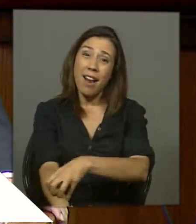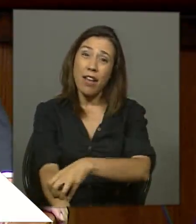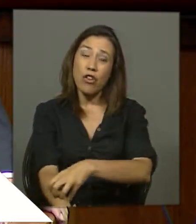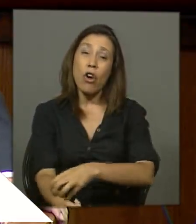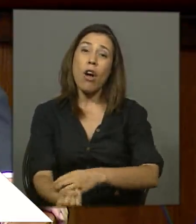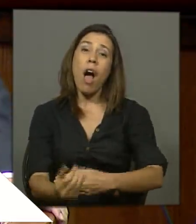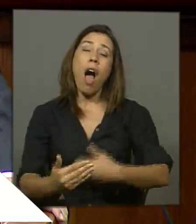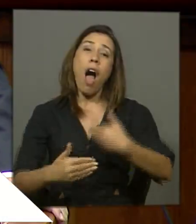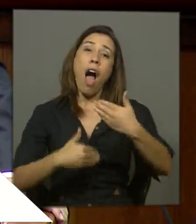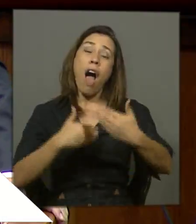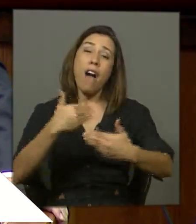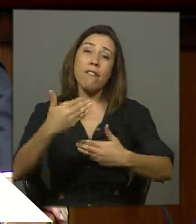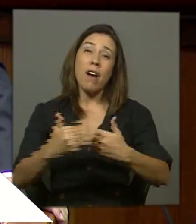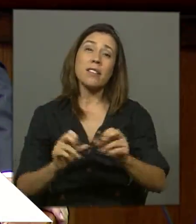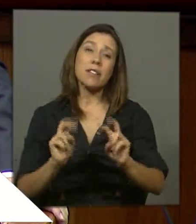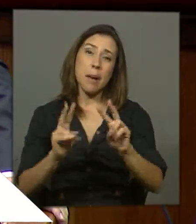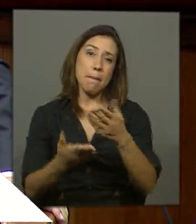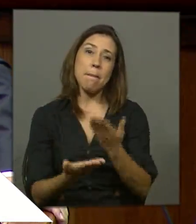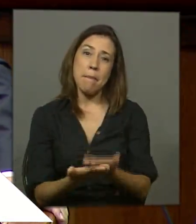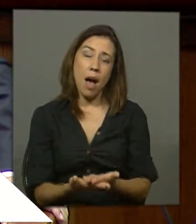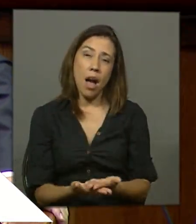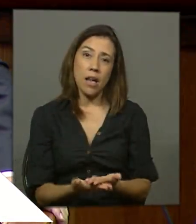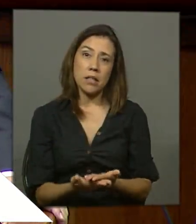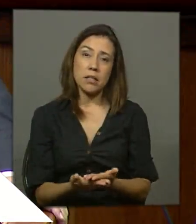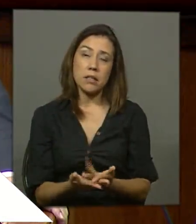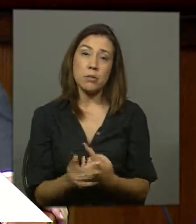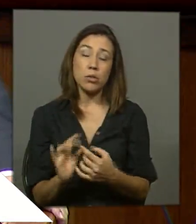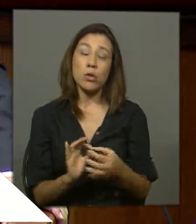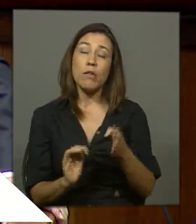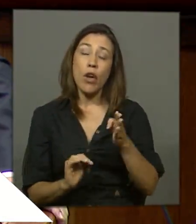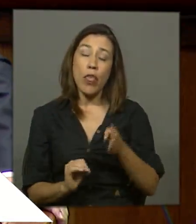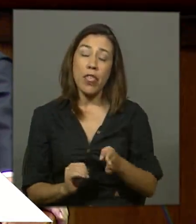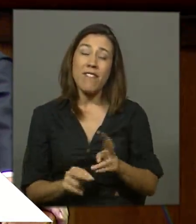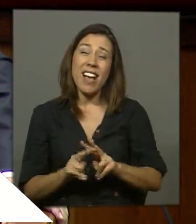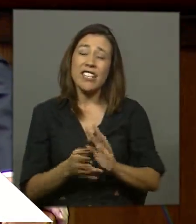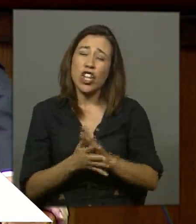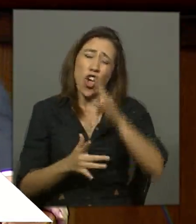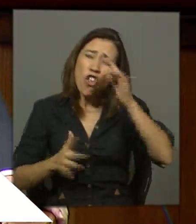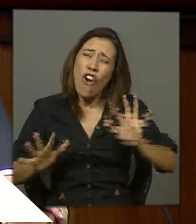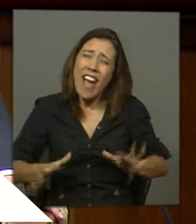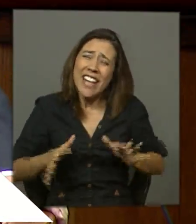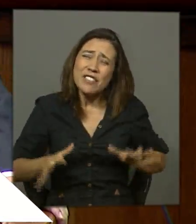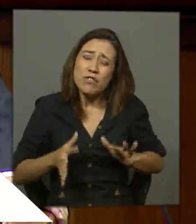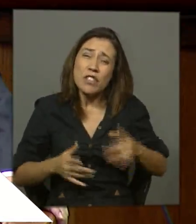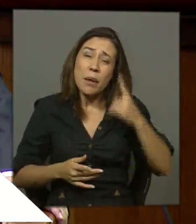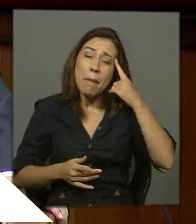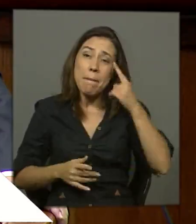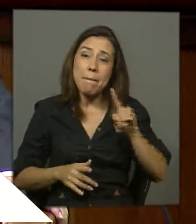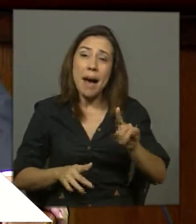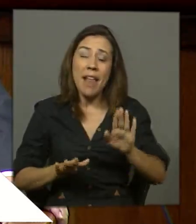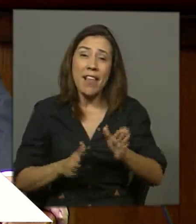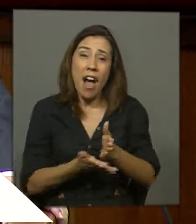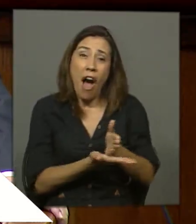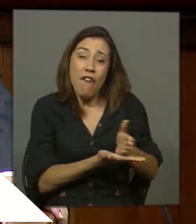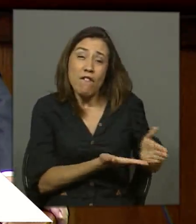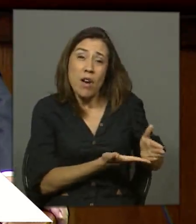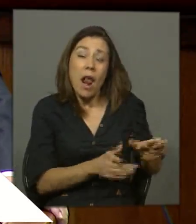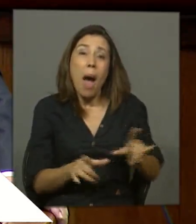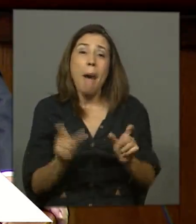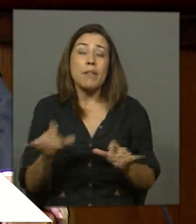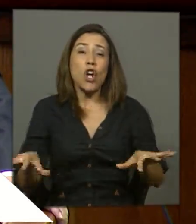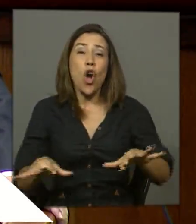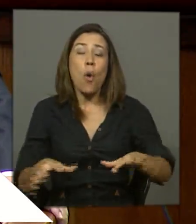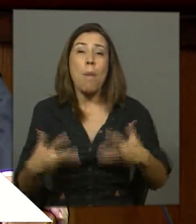progrese progrese en paz y para eso Entonces tenemos que hacer todos los esfuerzos para aislar a quienes utilizan